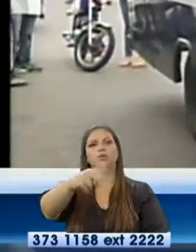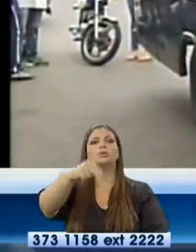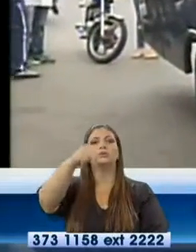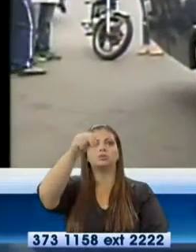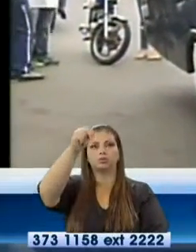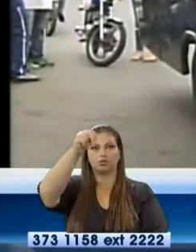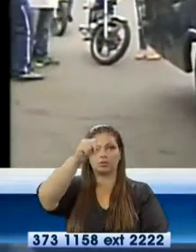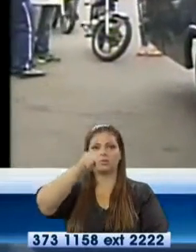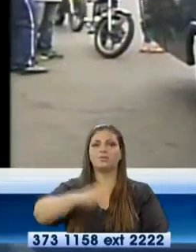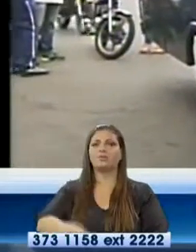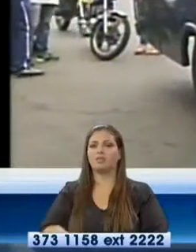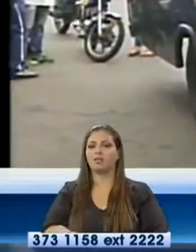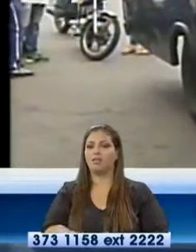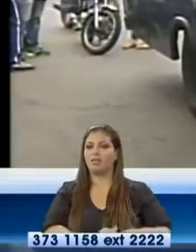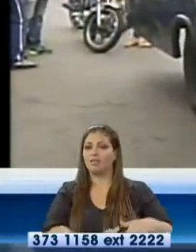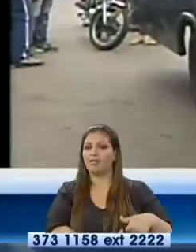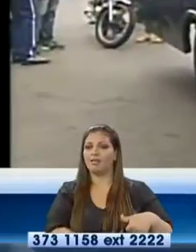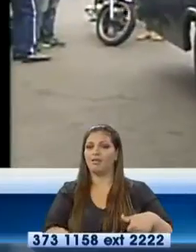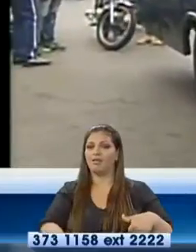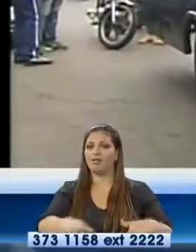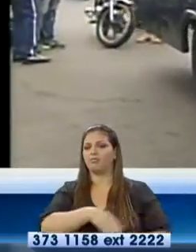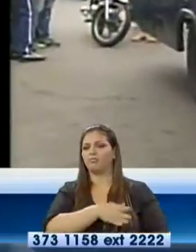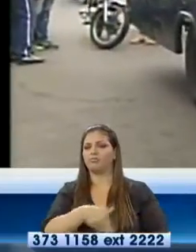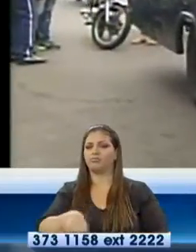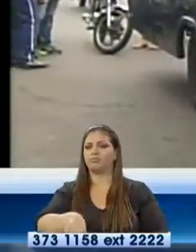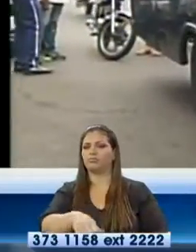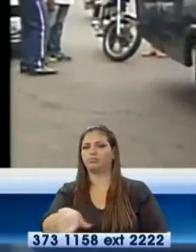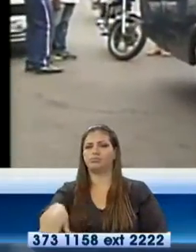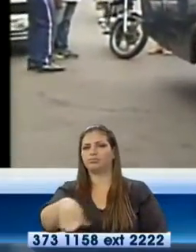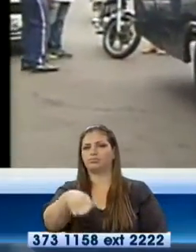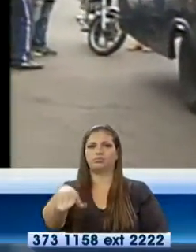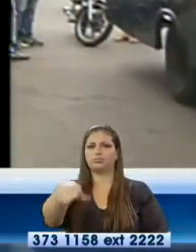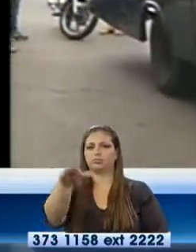tramo bastante grande. Acá hay un señor de